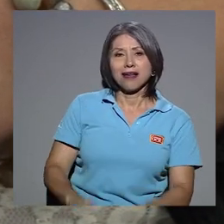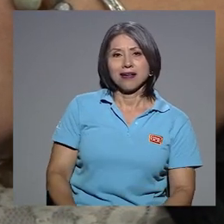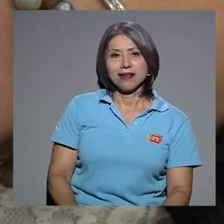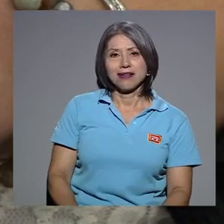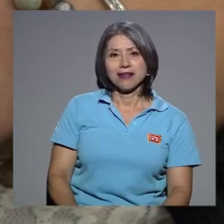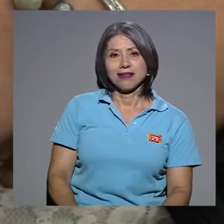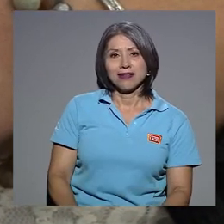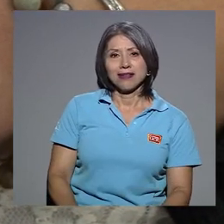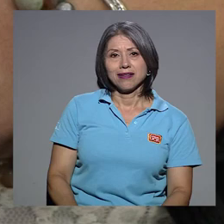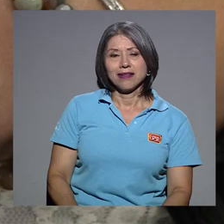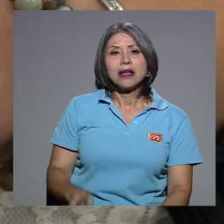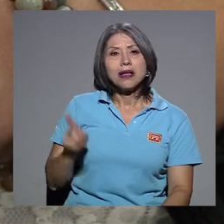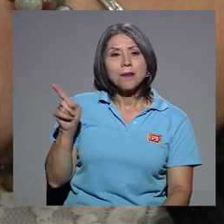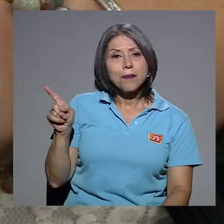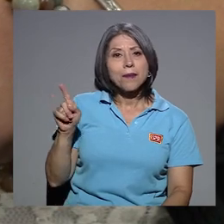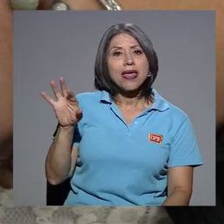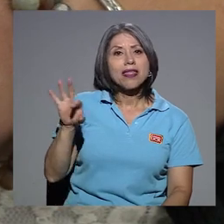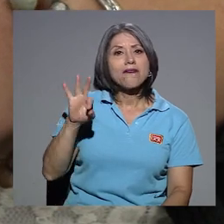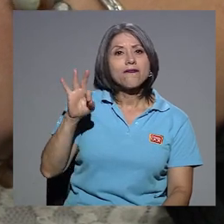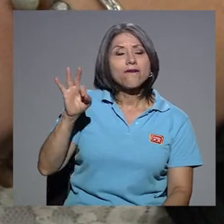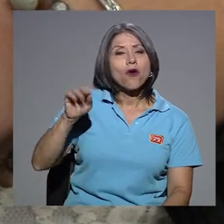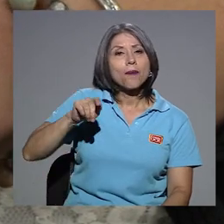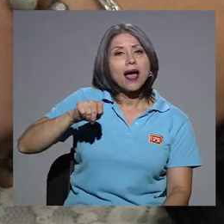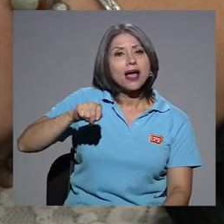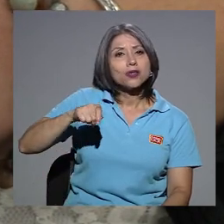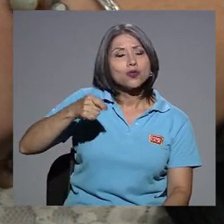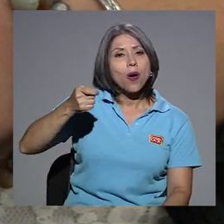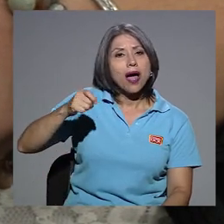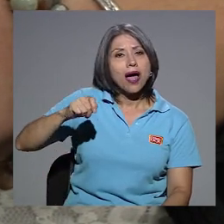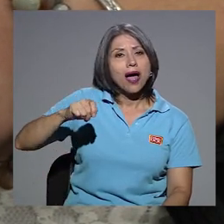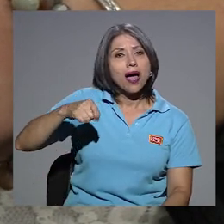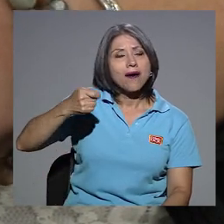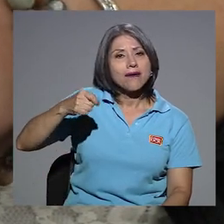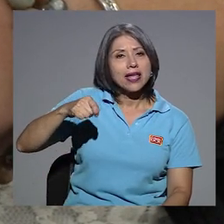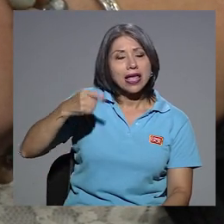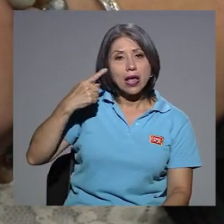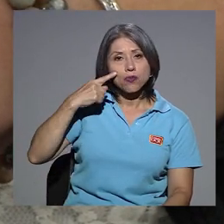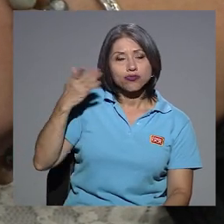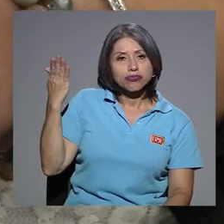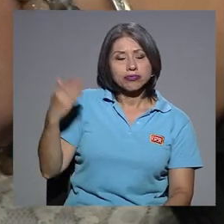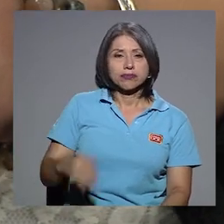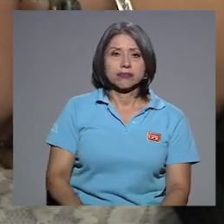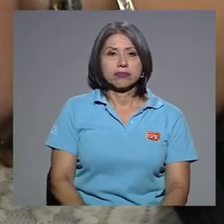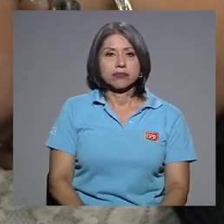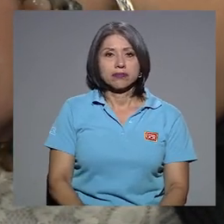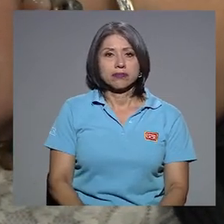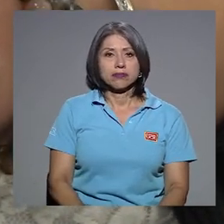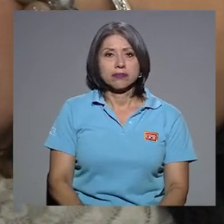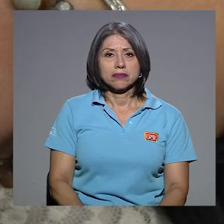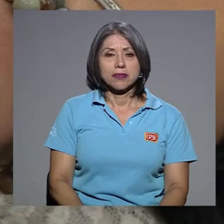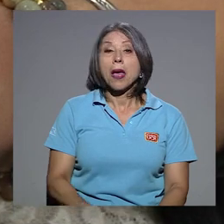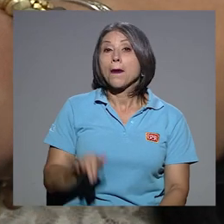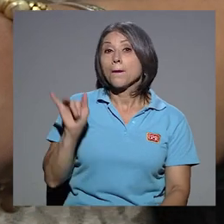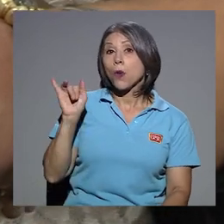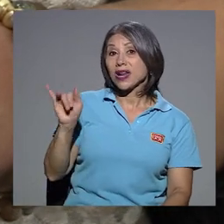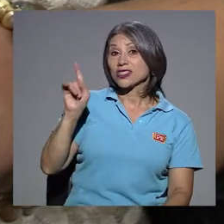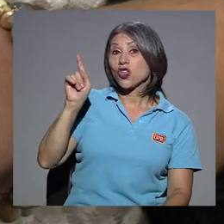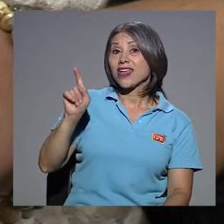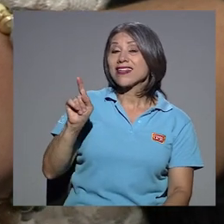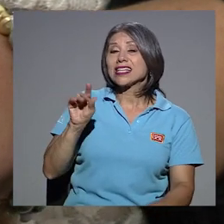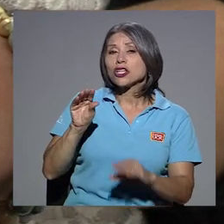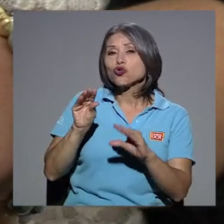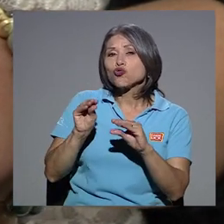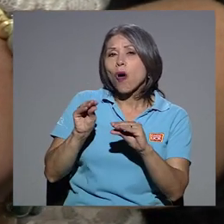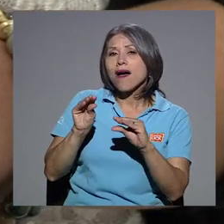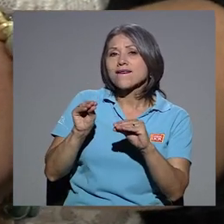voy a vibrar suavemente y voy a desplazarlo hacia arriba. Vibro y desplazo. Por esto es que el cepillo tiene que ser